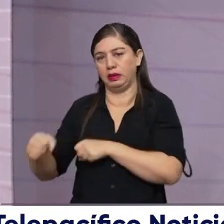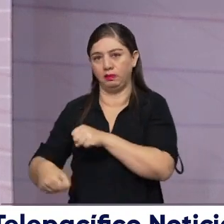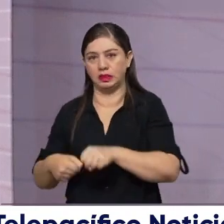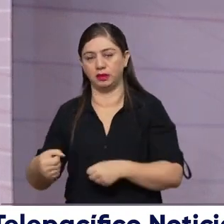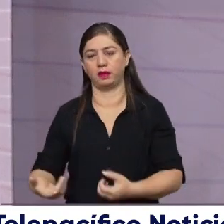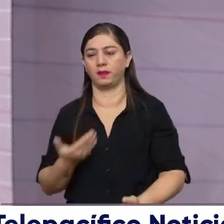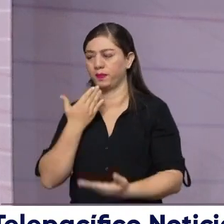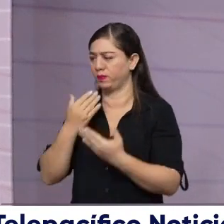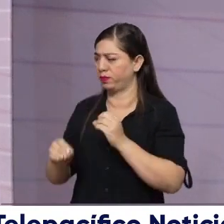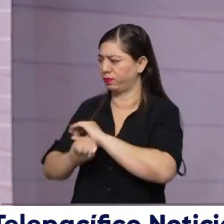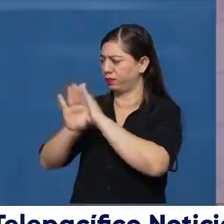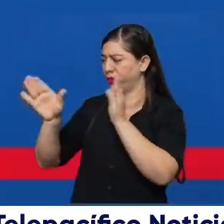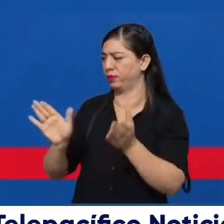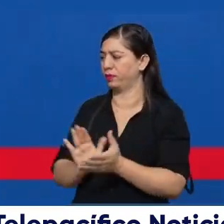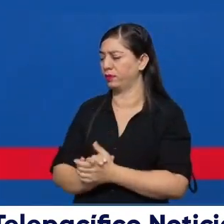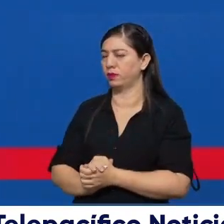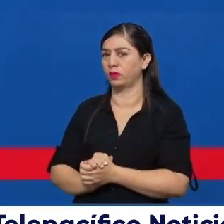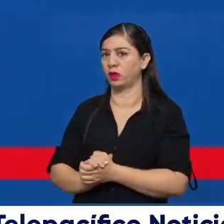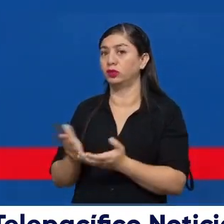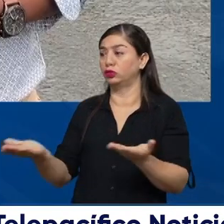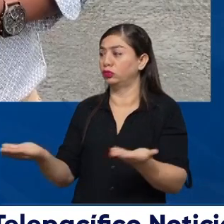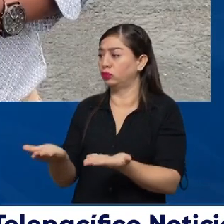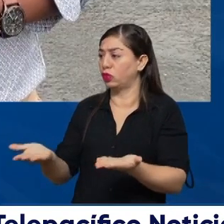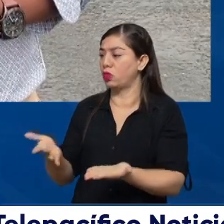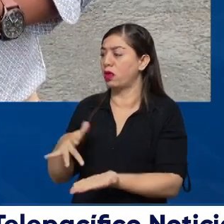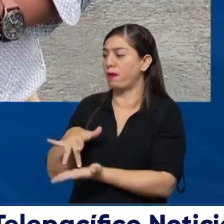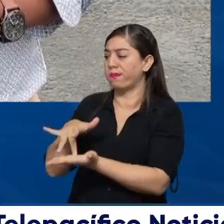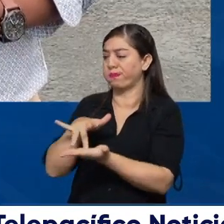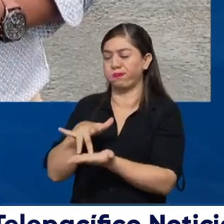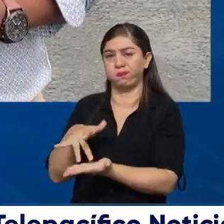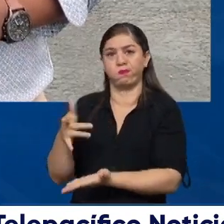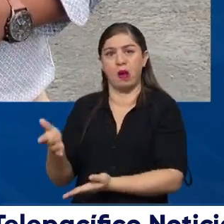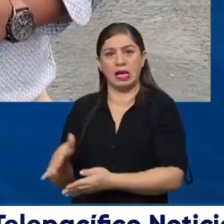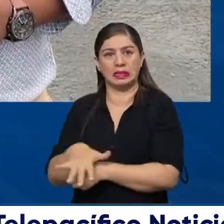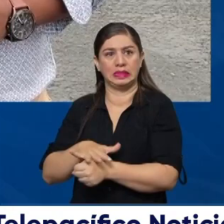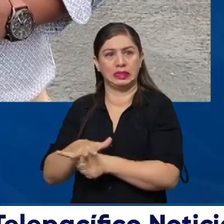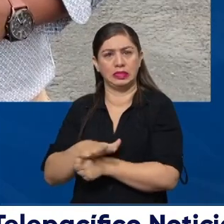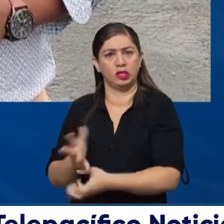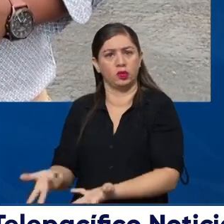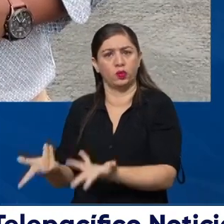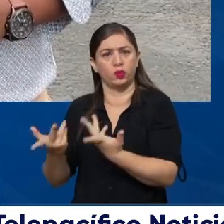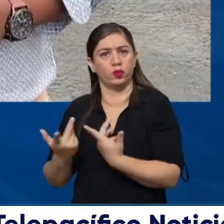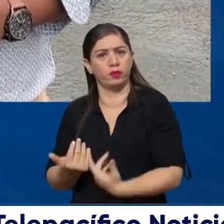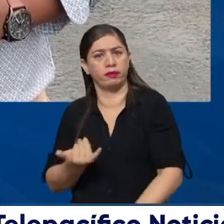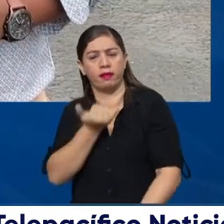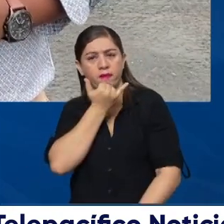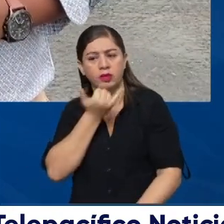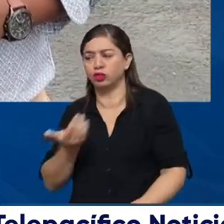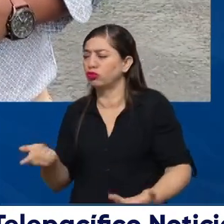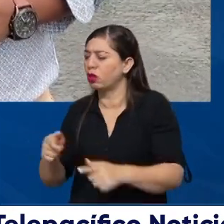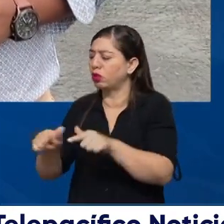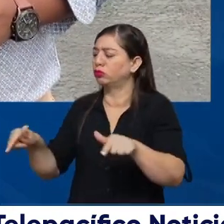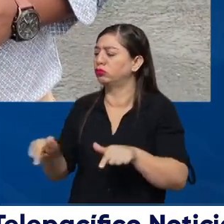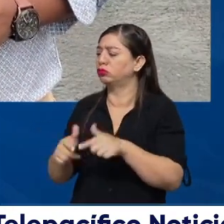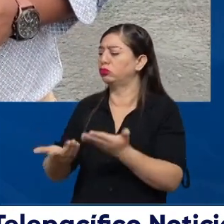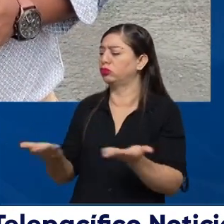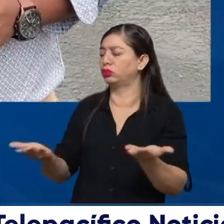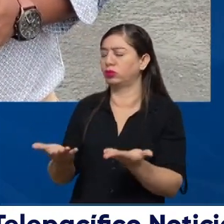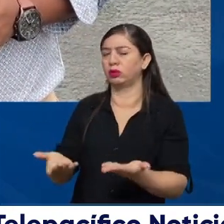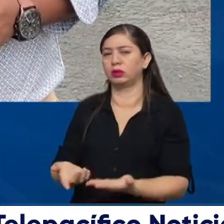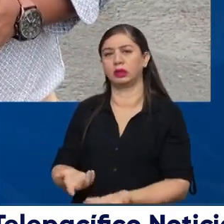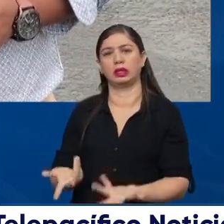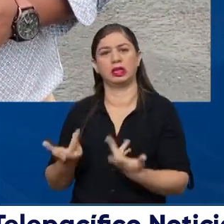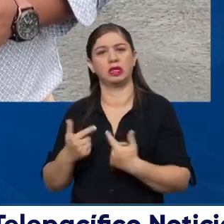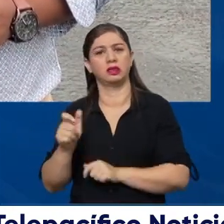castrillón muy buenos días usted se encuentra en uno de los puntos donde se presenta esta situación cuéntenos por favor dónde está y qué dicen los usuarios sobre